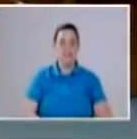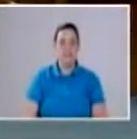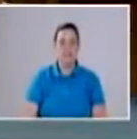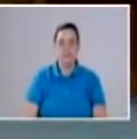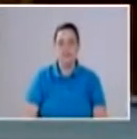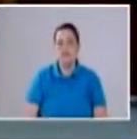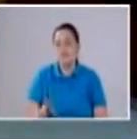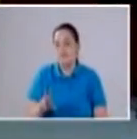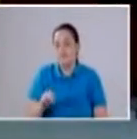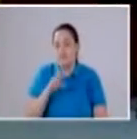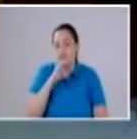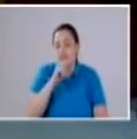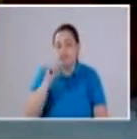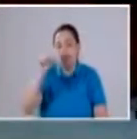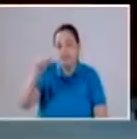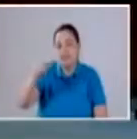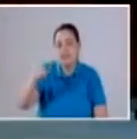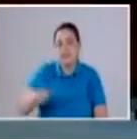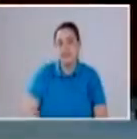Pero no puede ser, ¿eh?